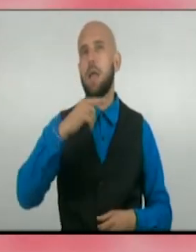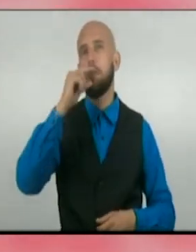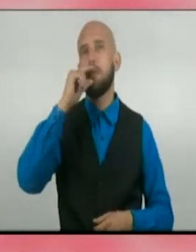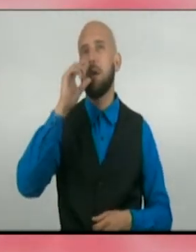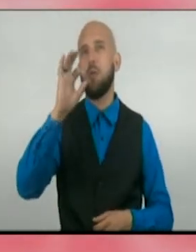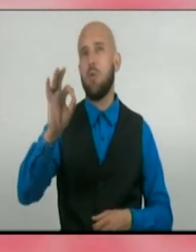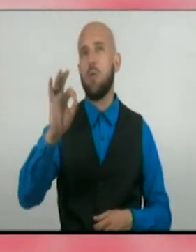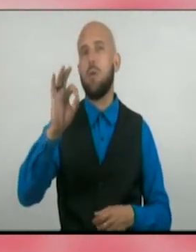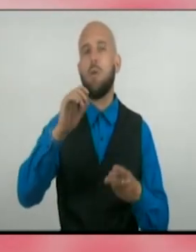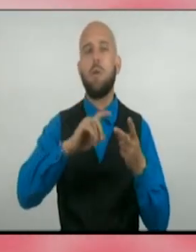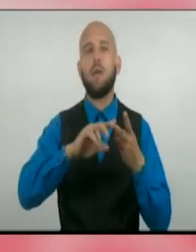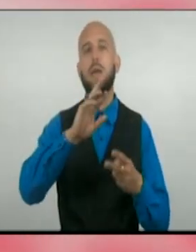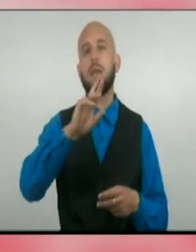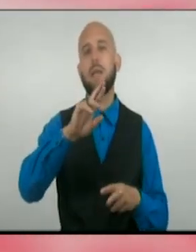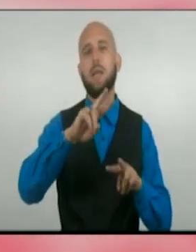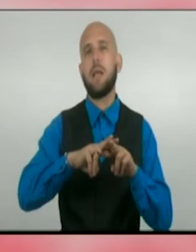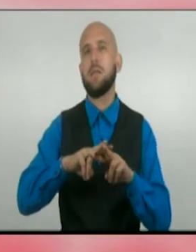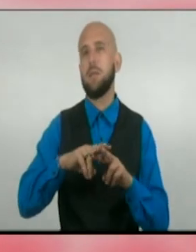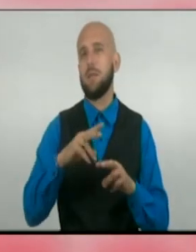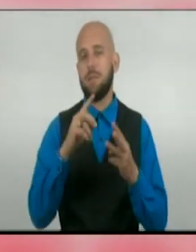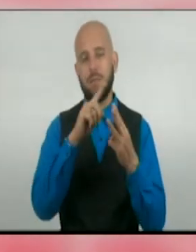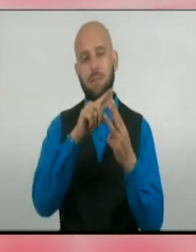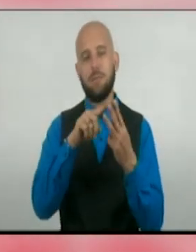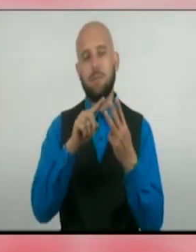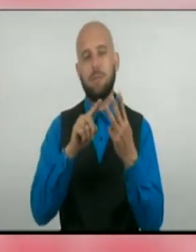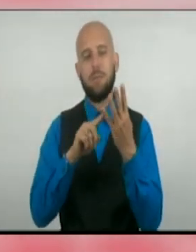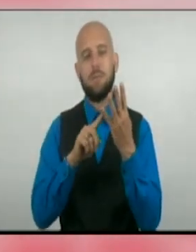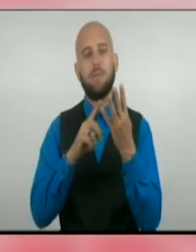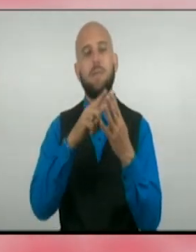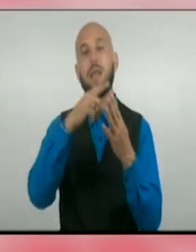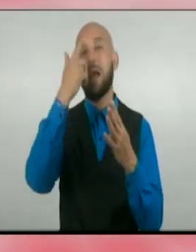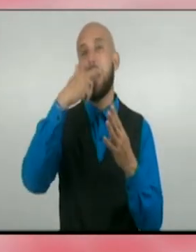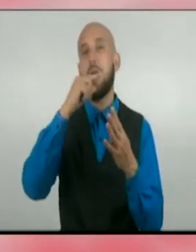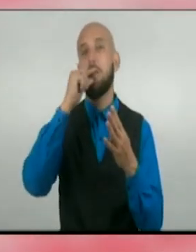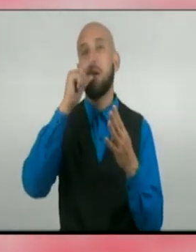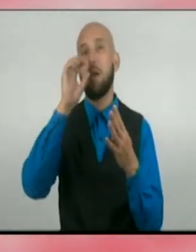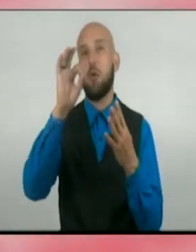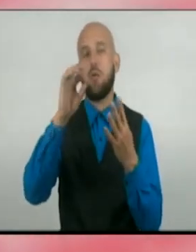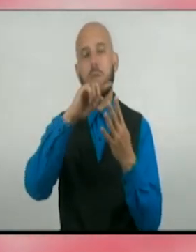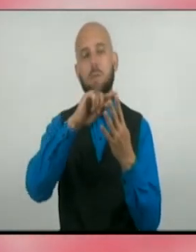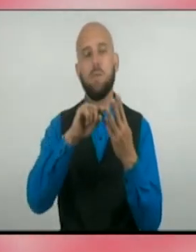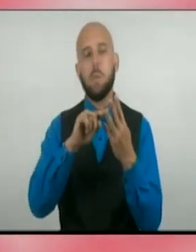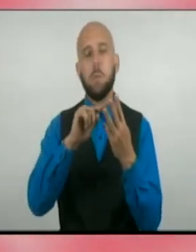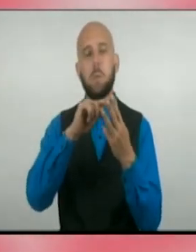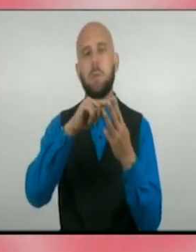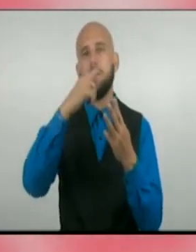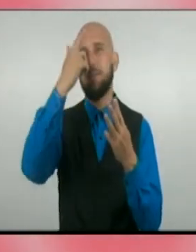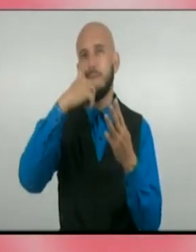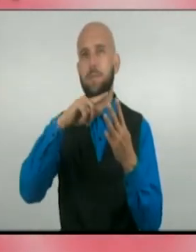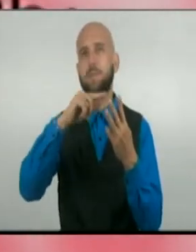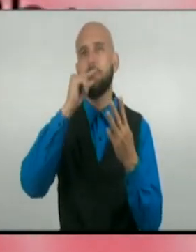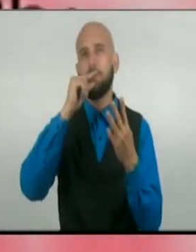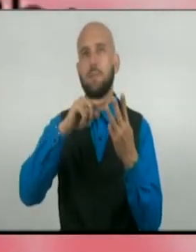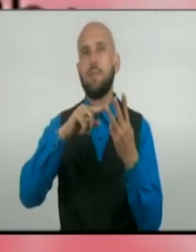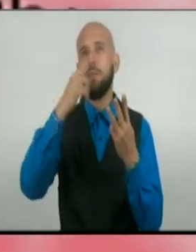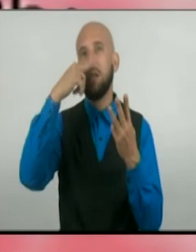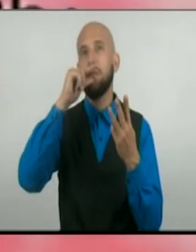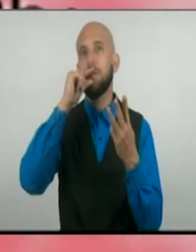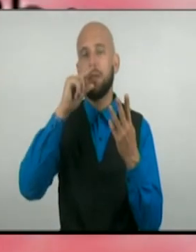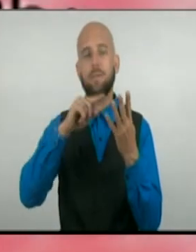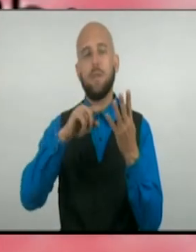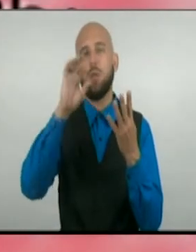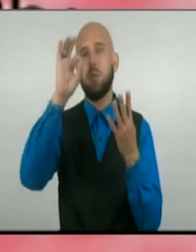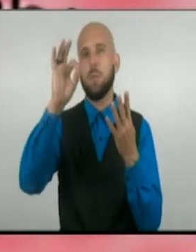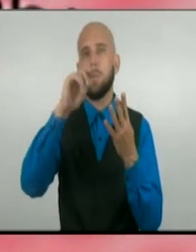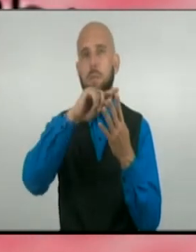y rh el sistema a veo está conformado por los grupos a b a b